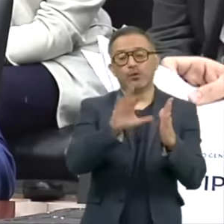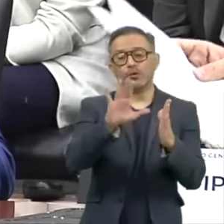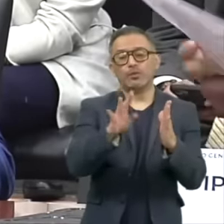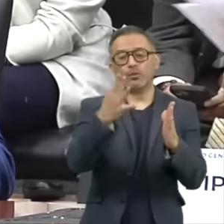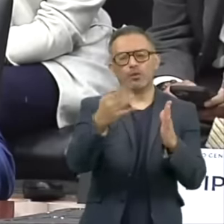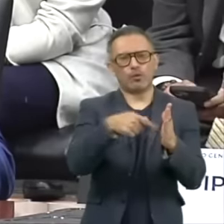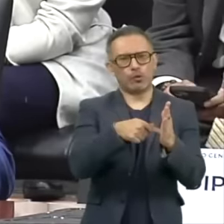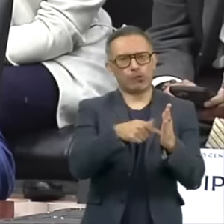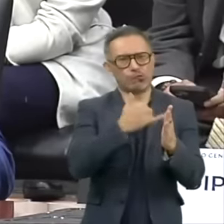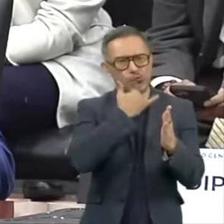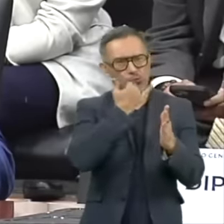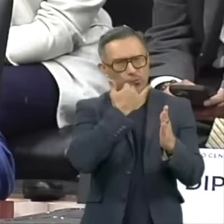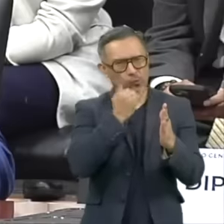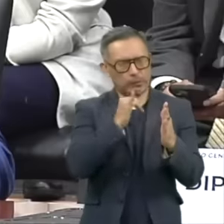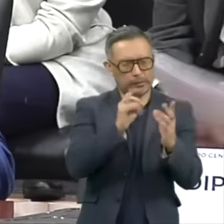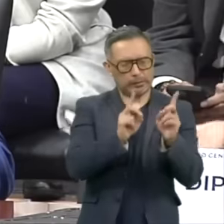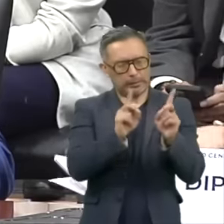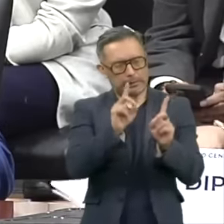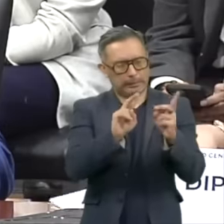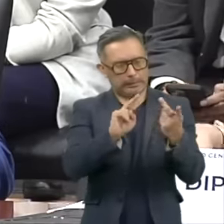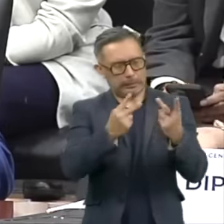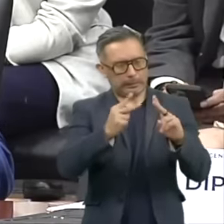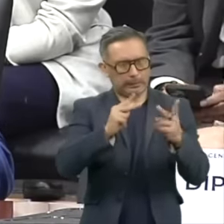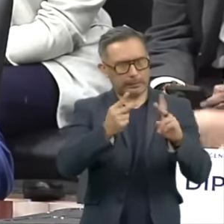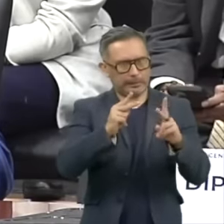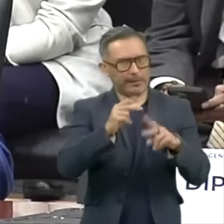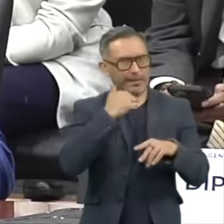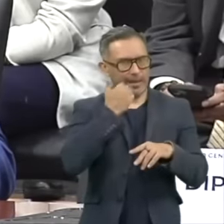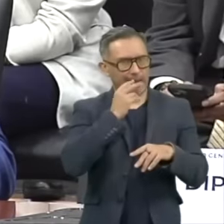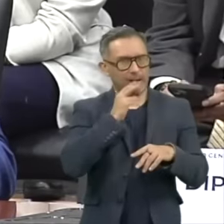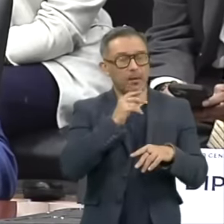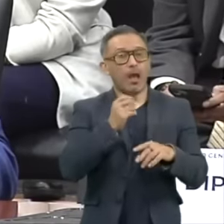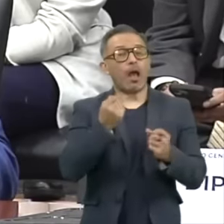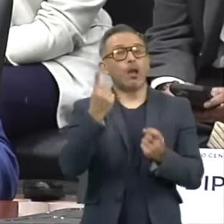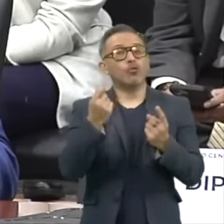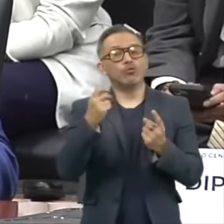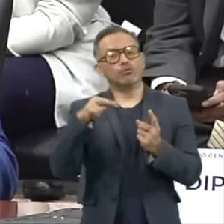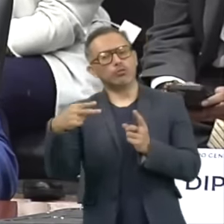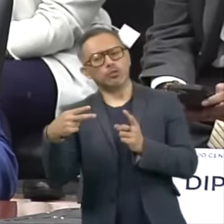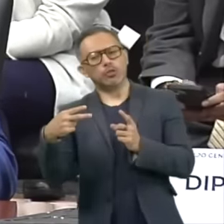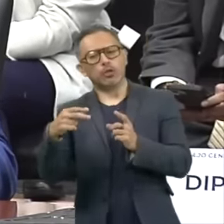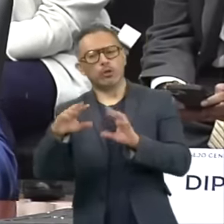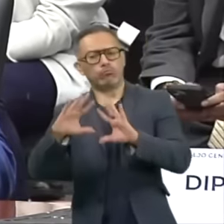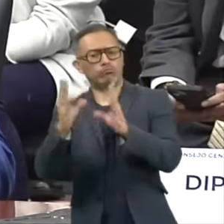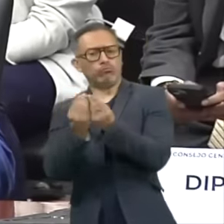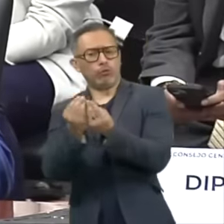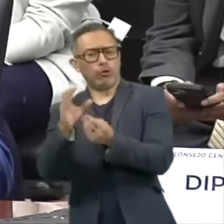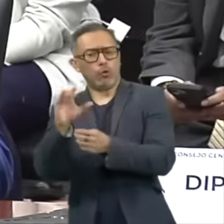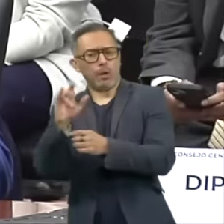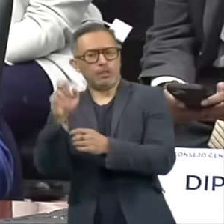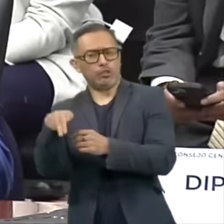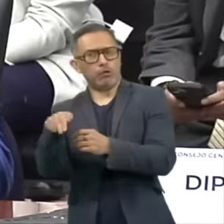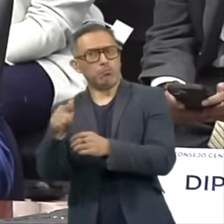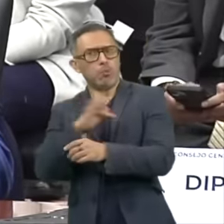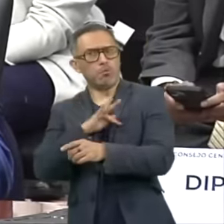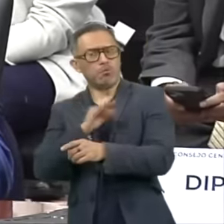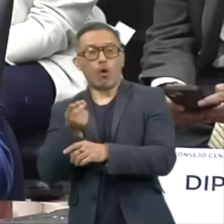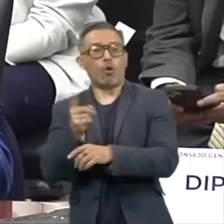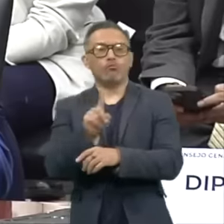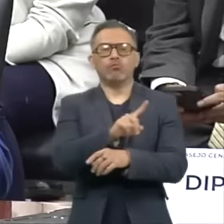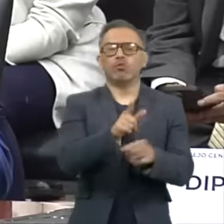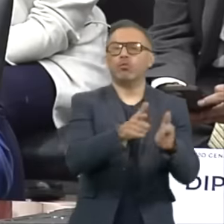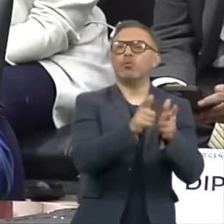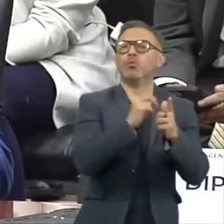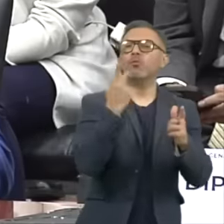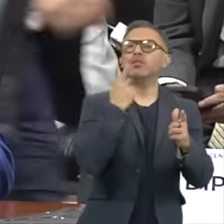una parte queremos verla como coaliciones y en otra como fuerzas políticas, como partidos políticos, y